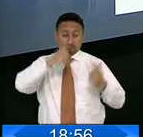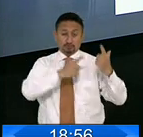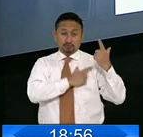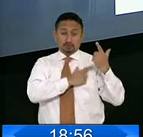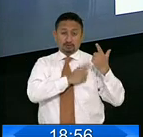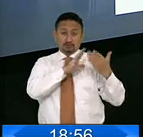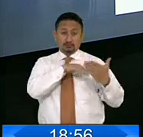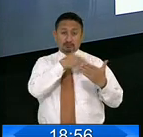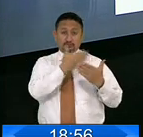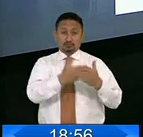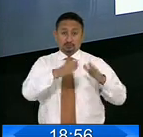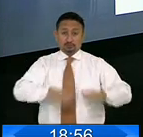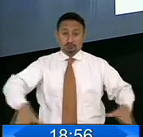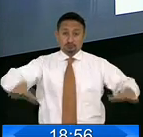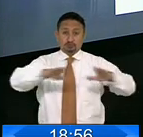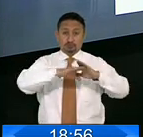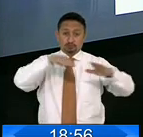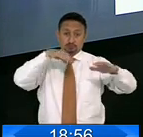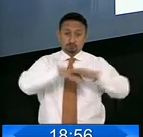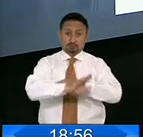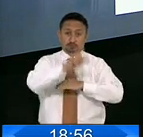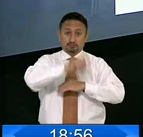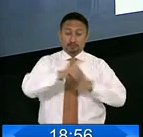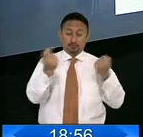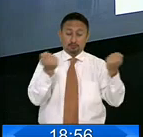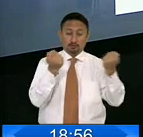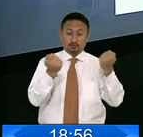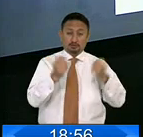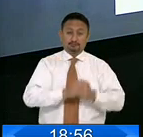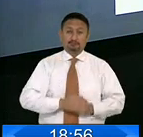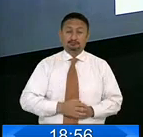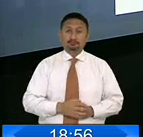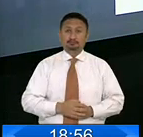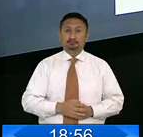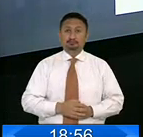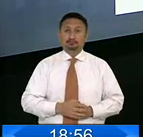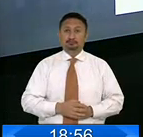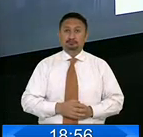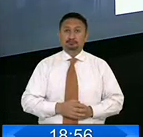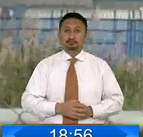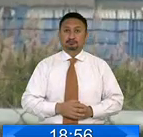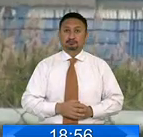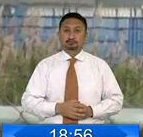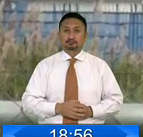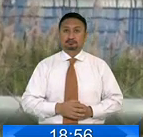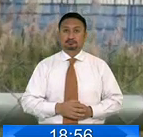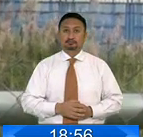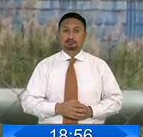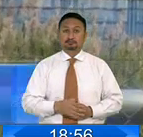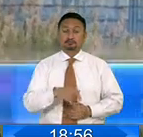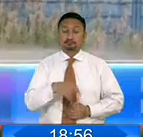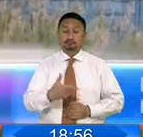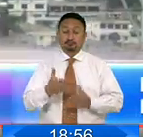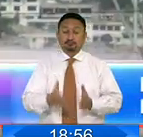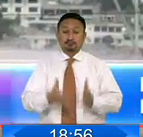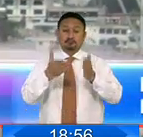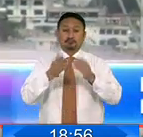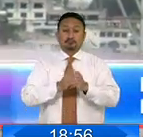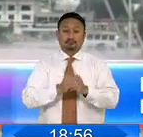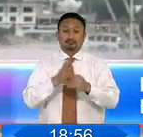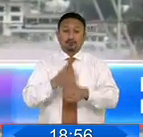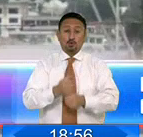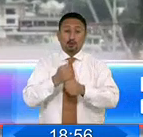se desplegaron en el operativo de control en el centro carcelario en los pabellones de mediana y mínima